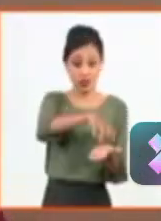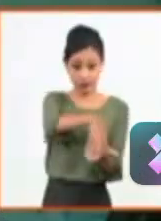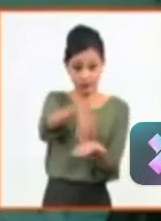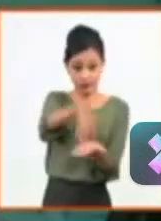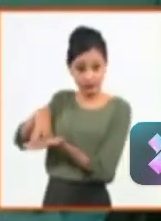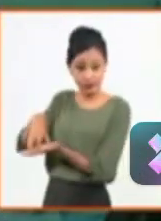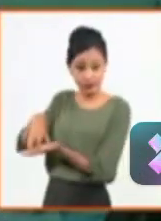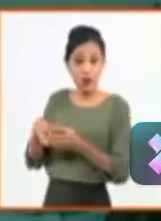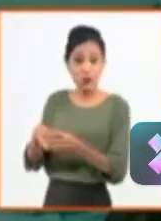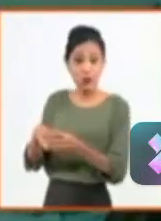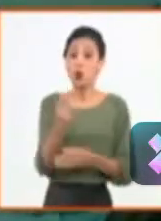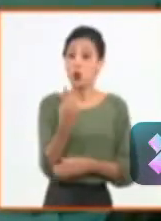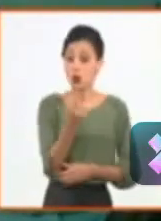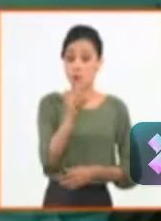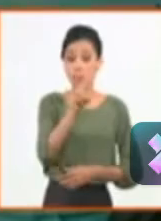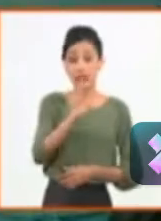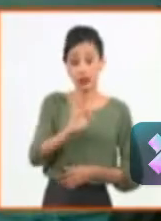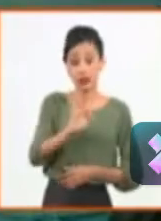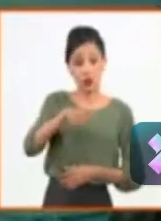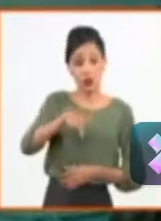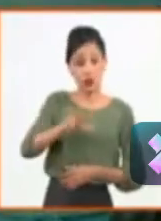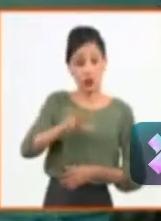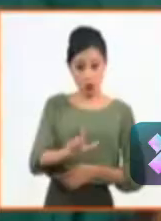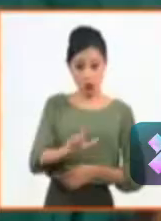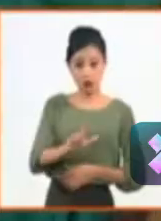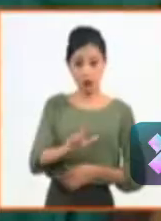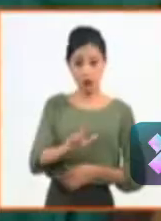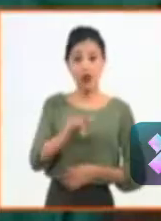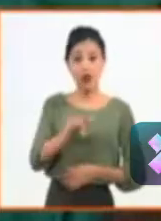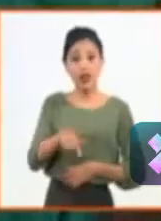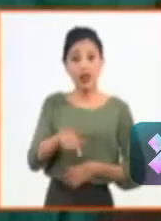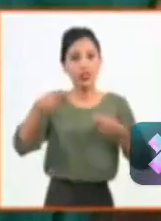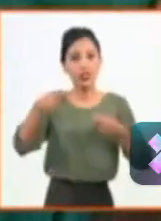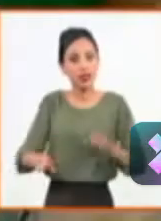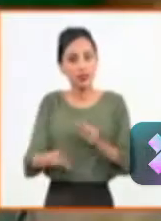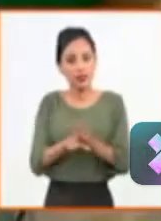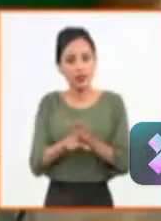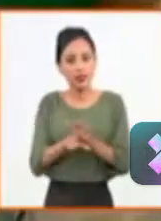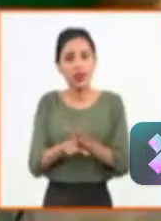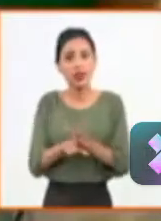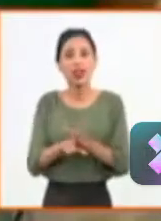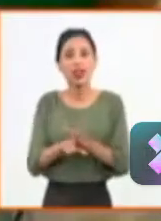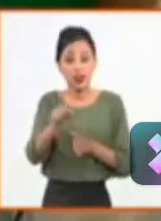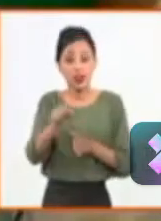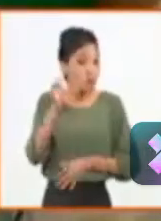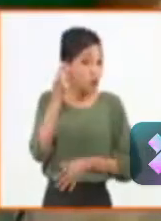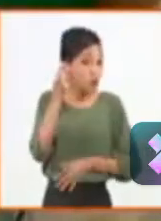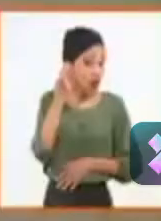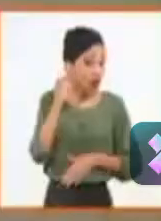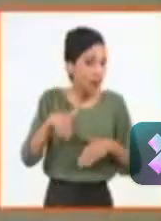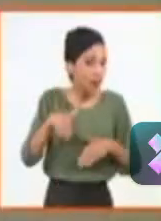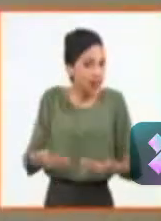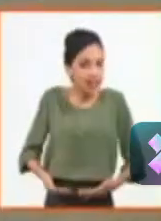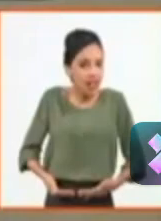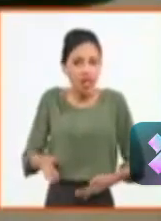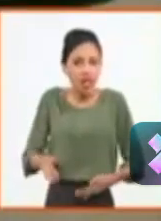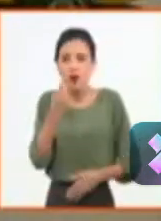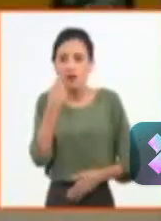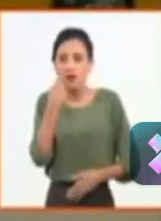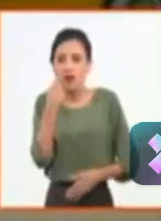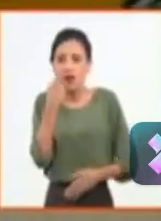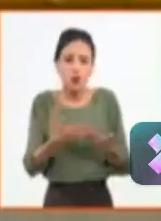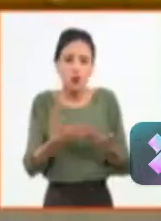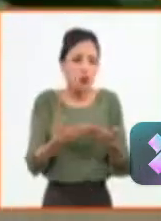de julio, y se decide puerta a puerta empezar a pesquisar a todas esas mujeres y buscarlas donde quiera que estuvieran